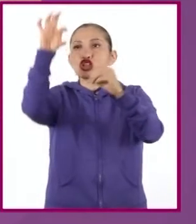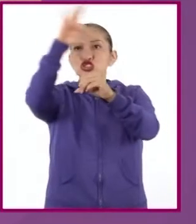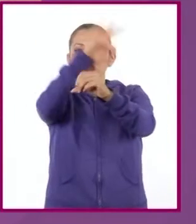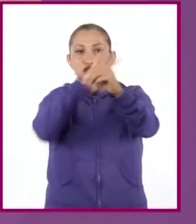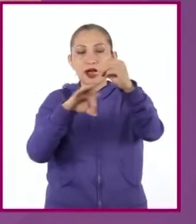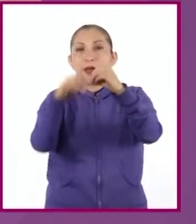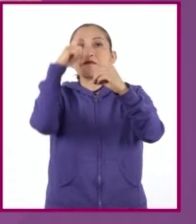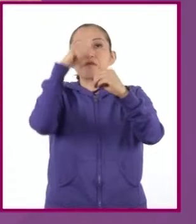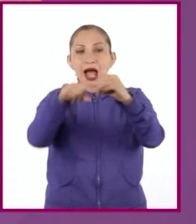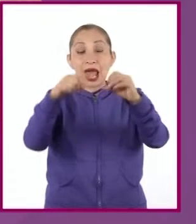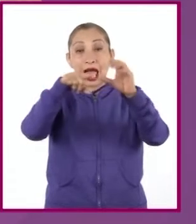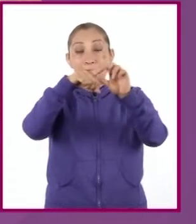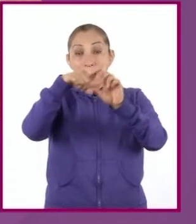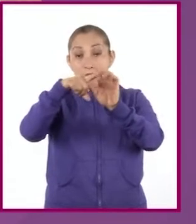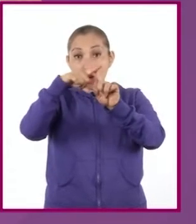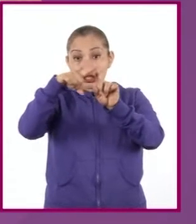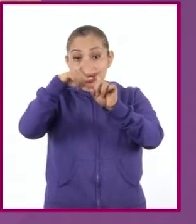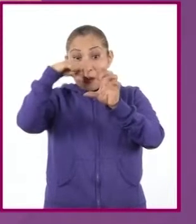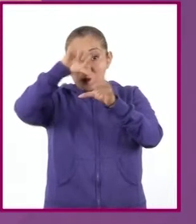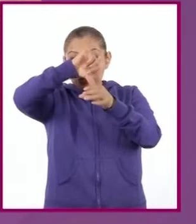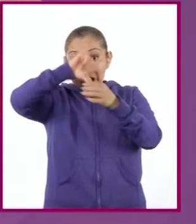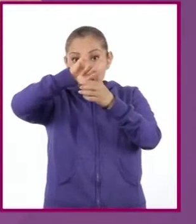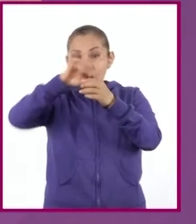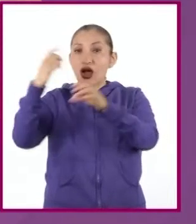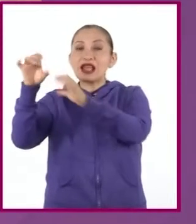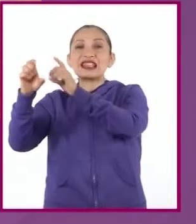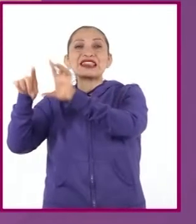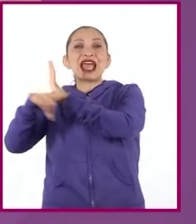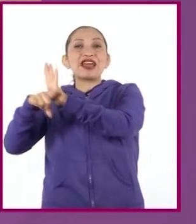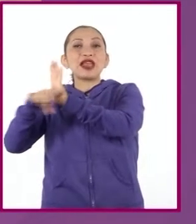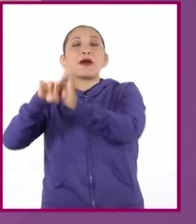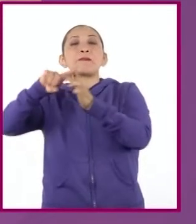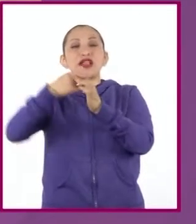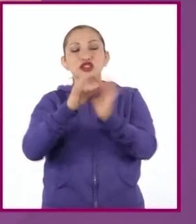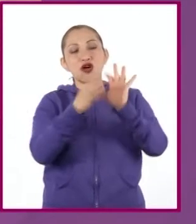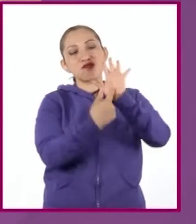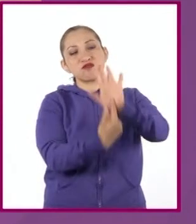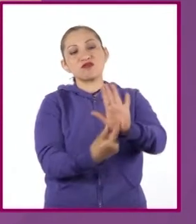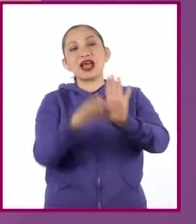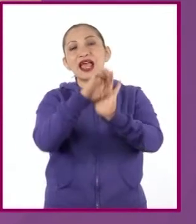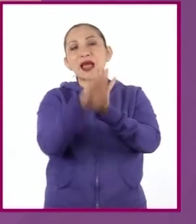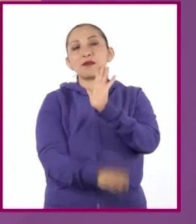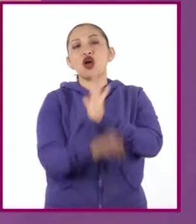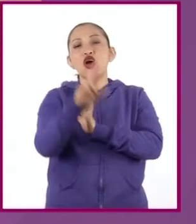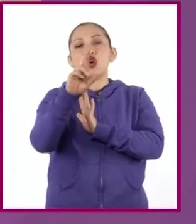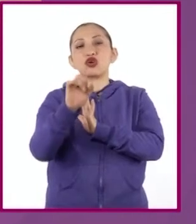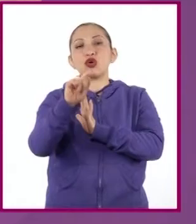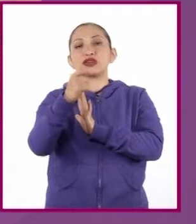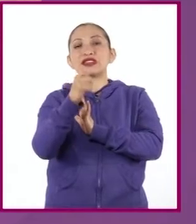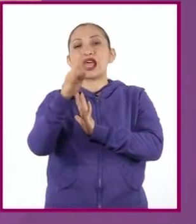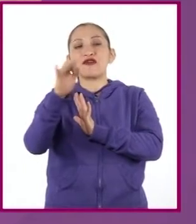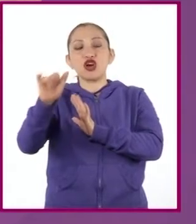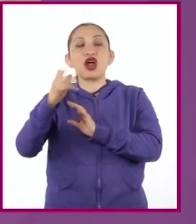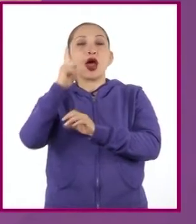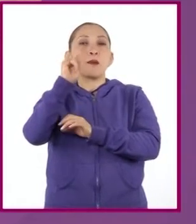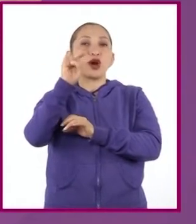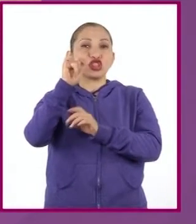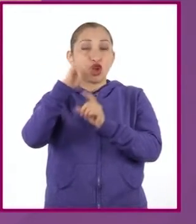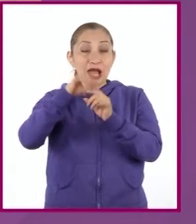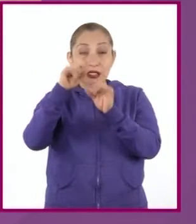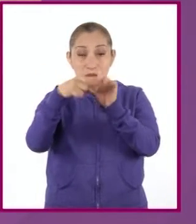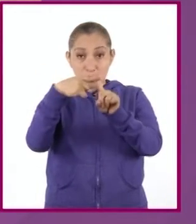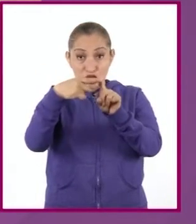para compensar la carga positiva del núcleo. Así nació el modelo del átomo de Rutherford, con protones,